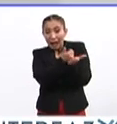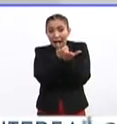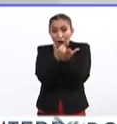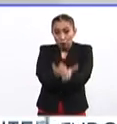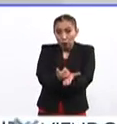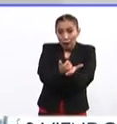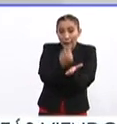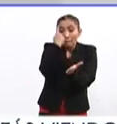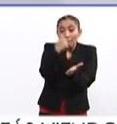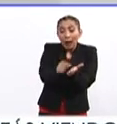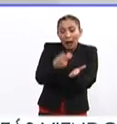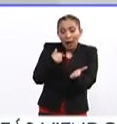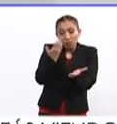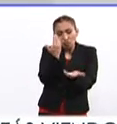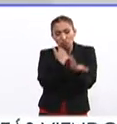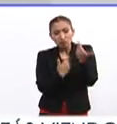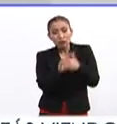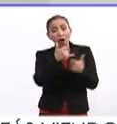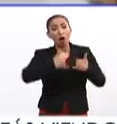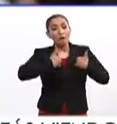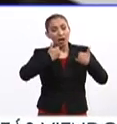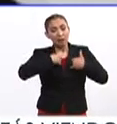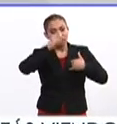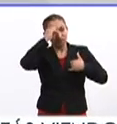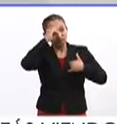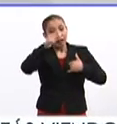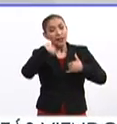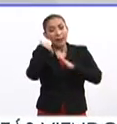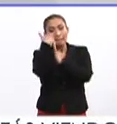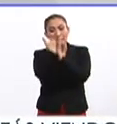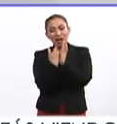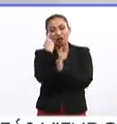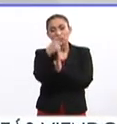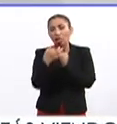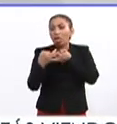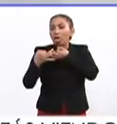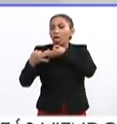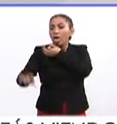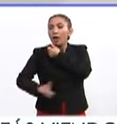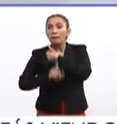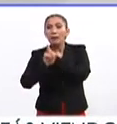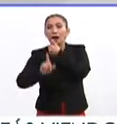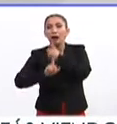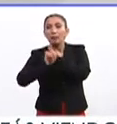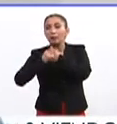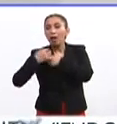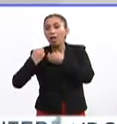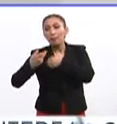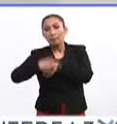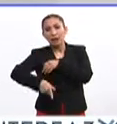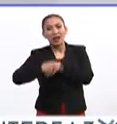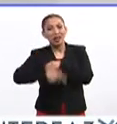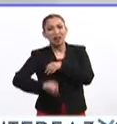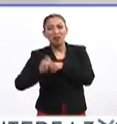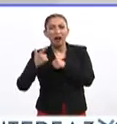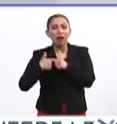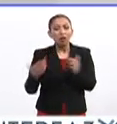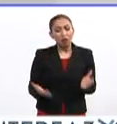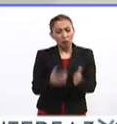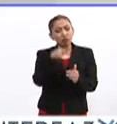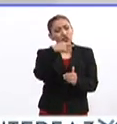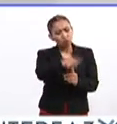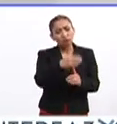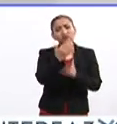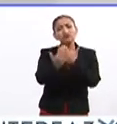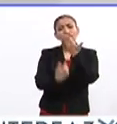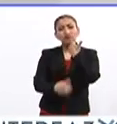permitirá desarrollar el talento de la juventud y reducir su exposición a situaciones de riesgo al fomentar